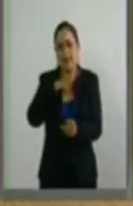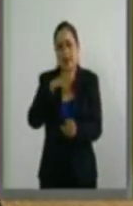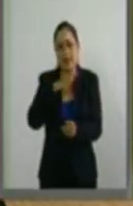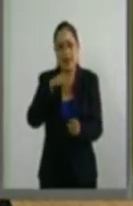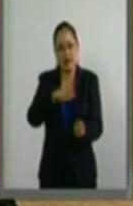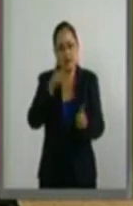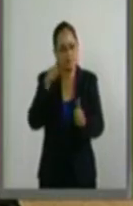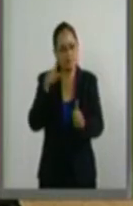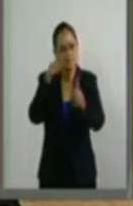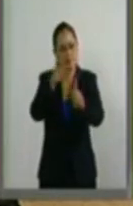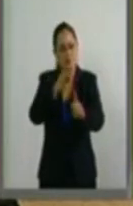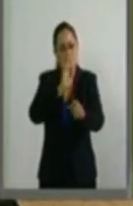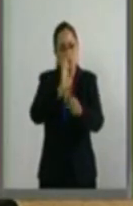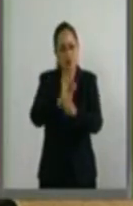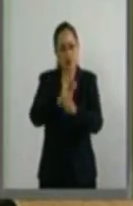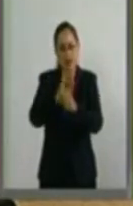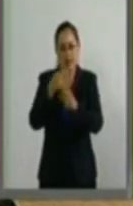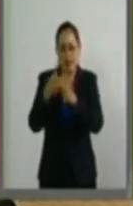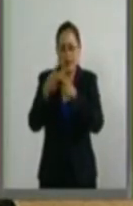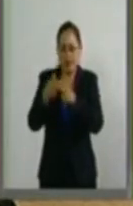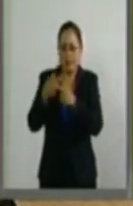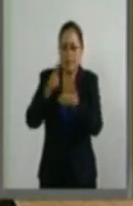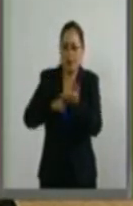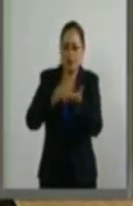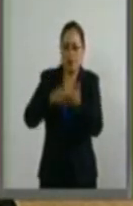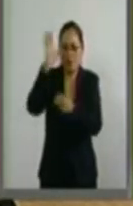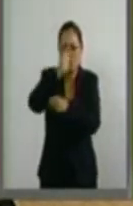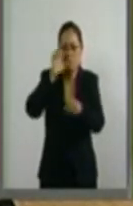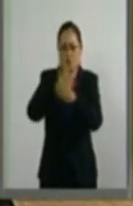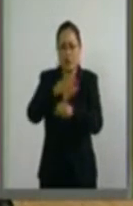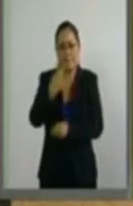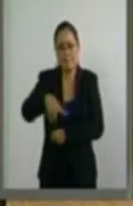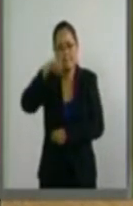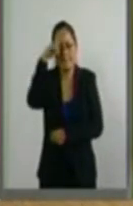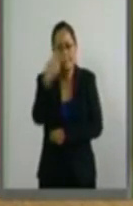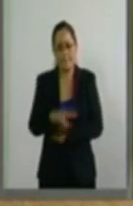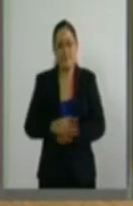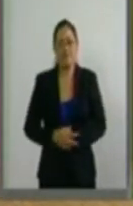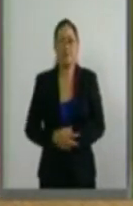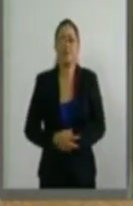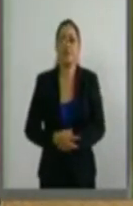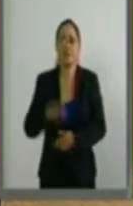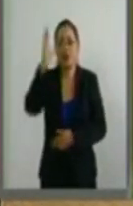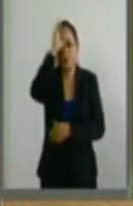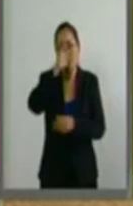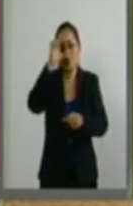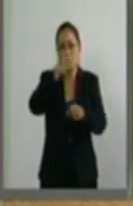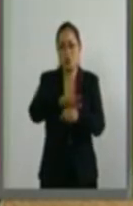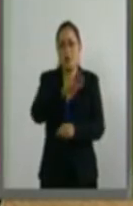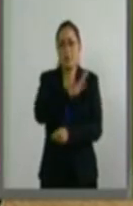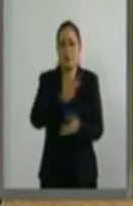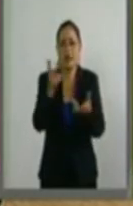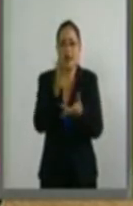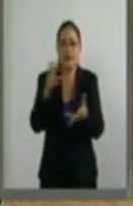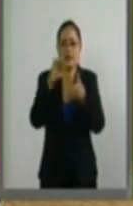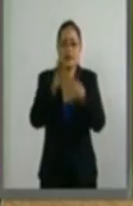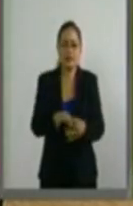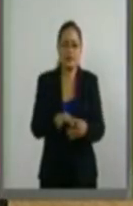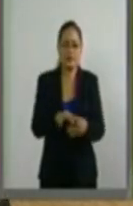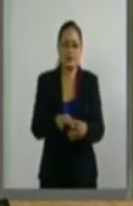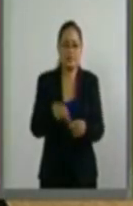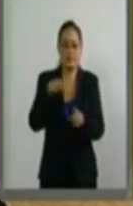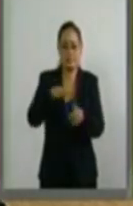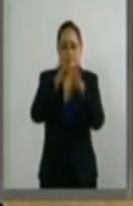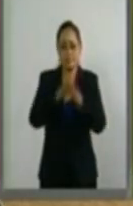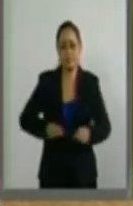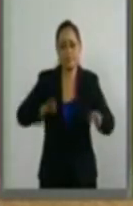proteger la riqueza y diversidad cultural de nuestro país. Así, la cultura será una prioridad de la